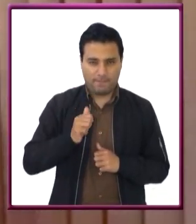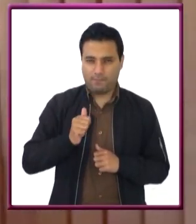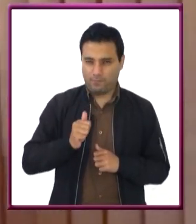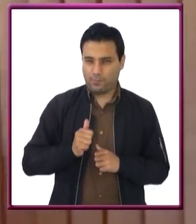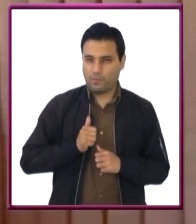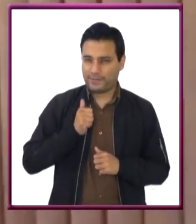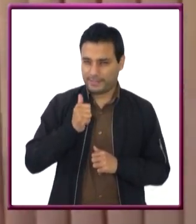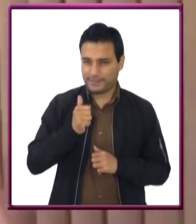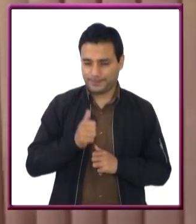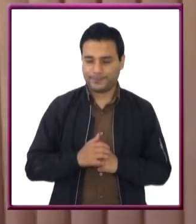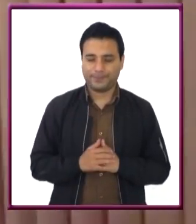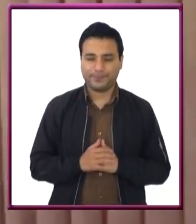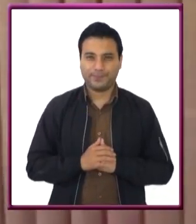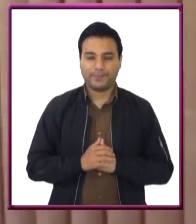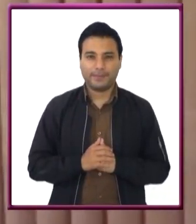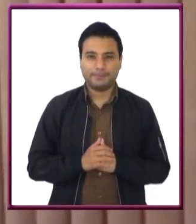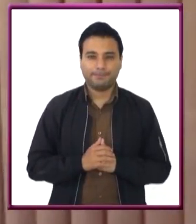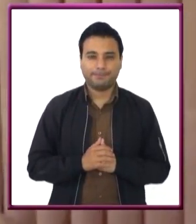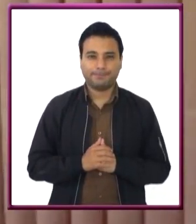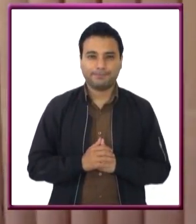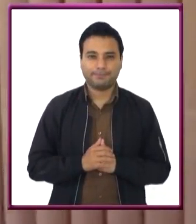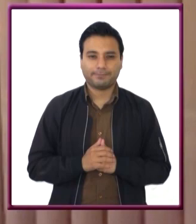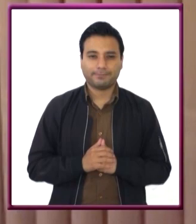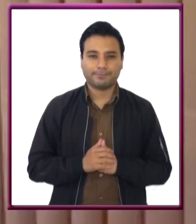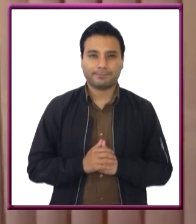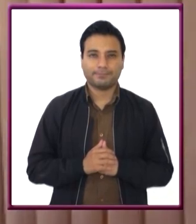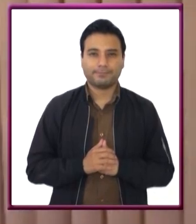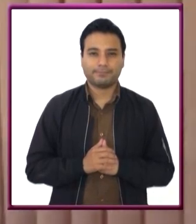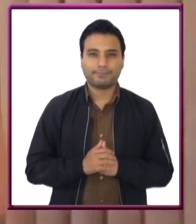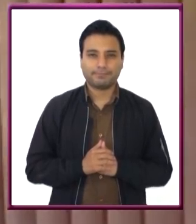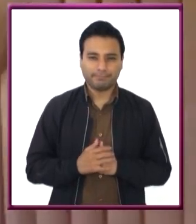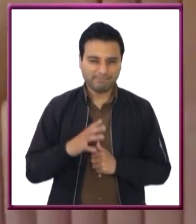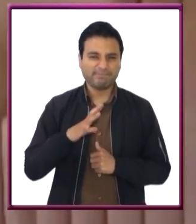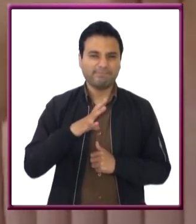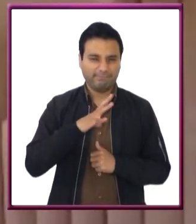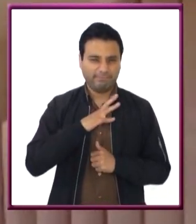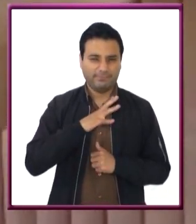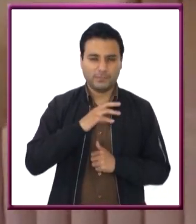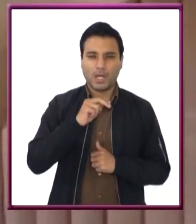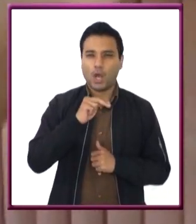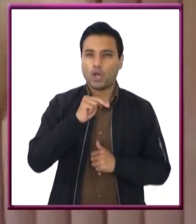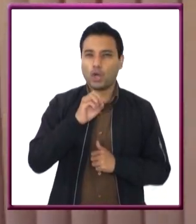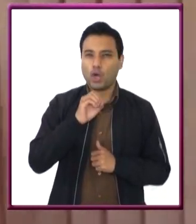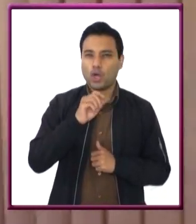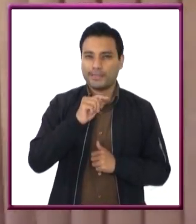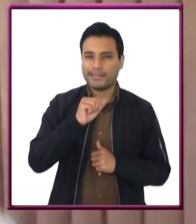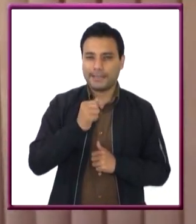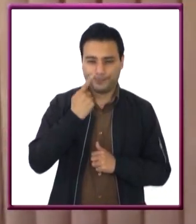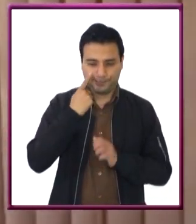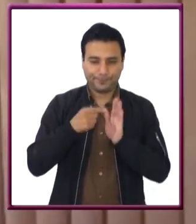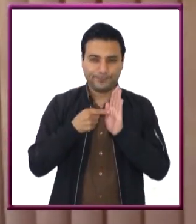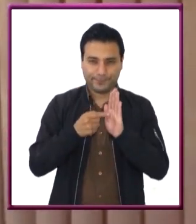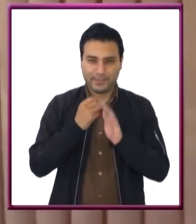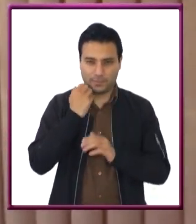aprovechar, creo que en buena bien, separé una nota por aquí.